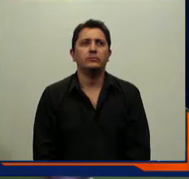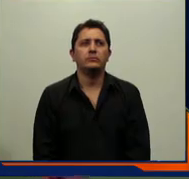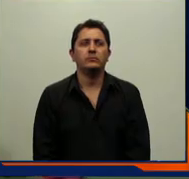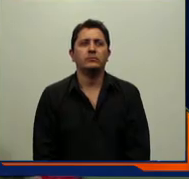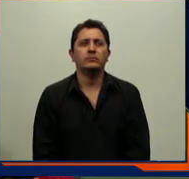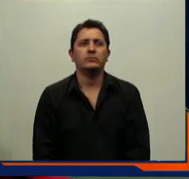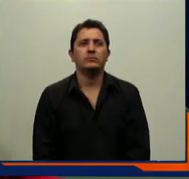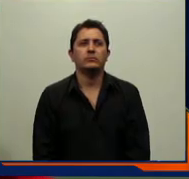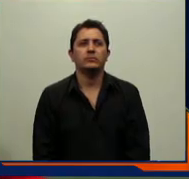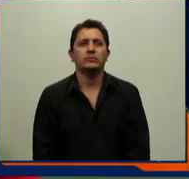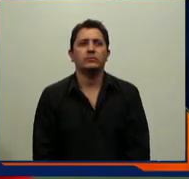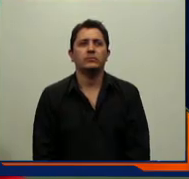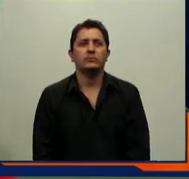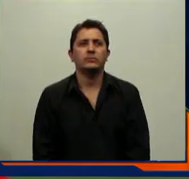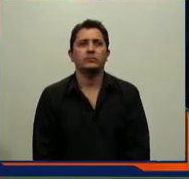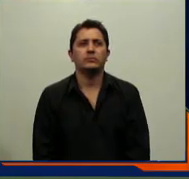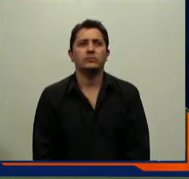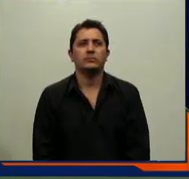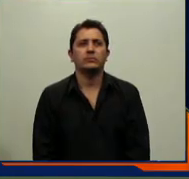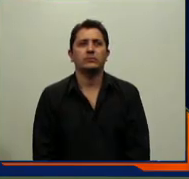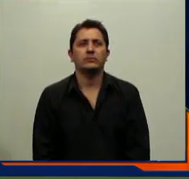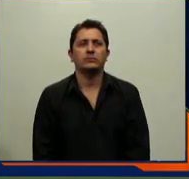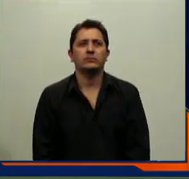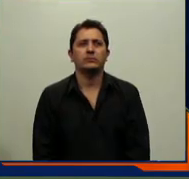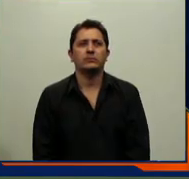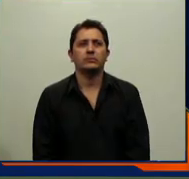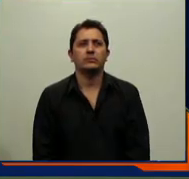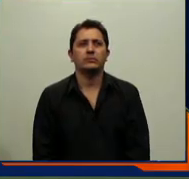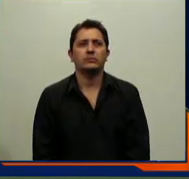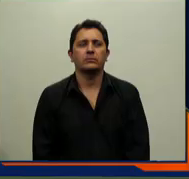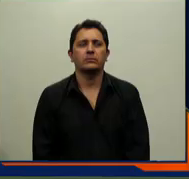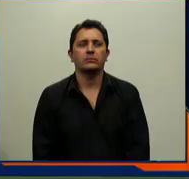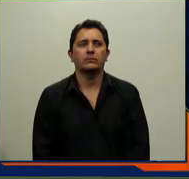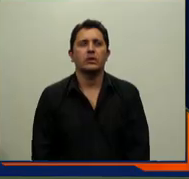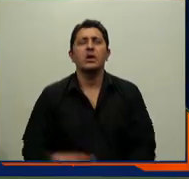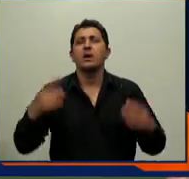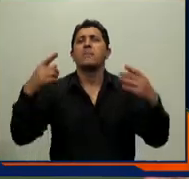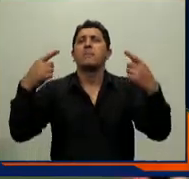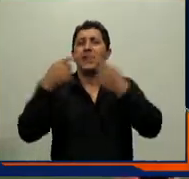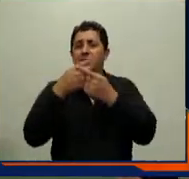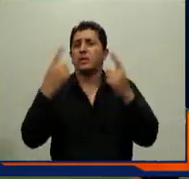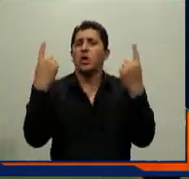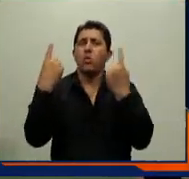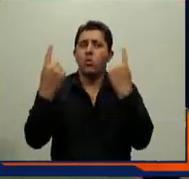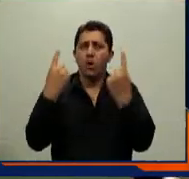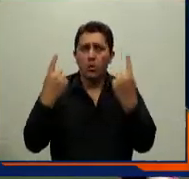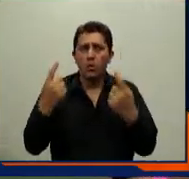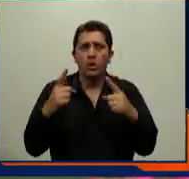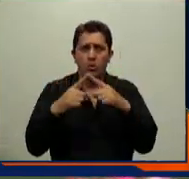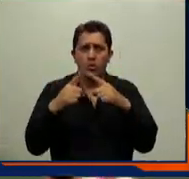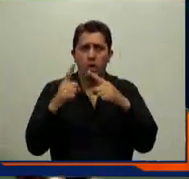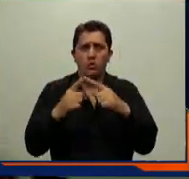Impecable. La definición de la jugadora argentina. 1-1 hasta aquí el encuentro.